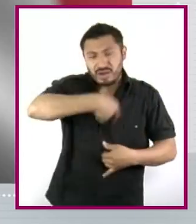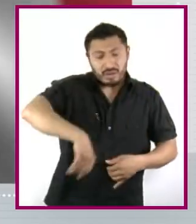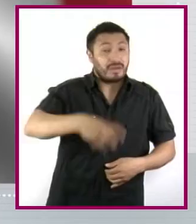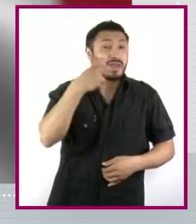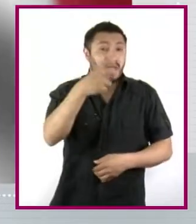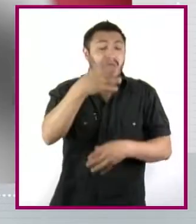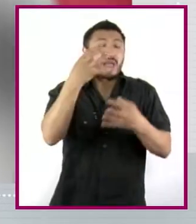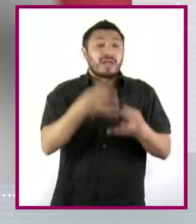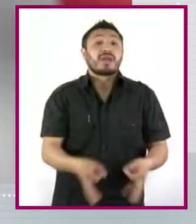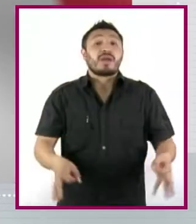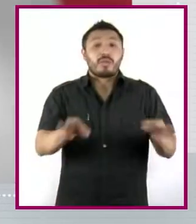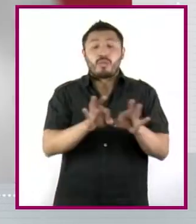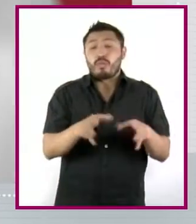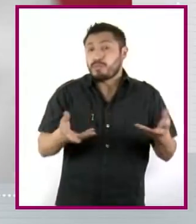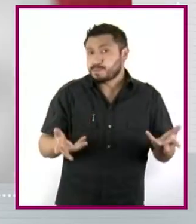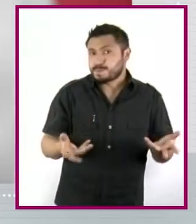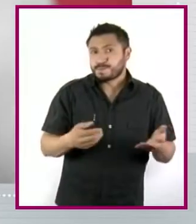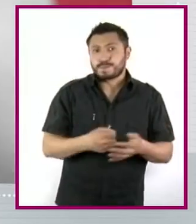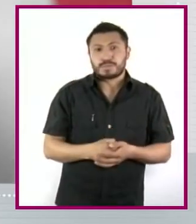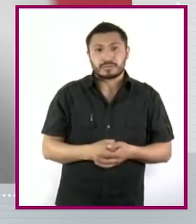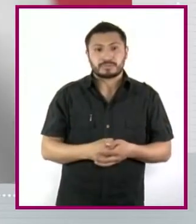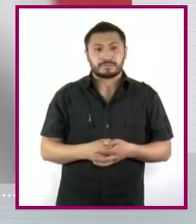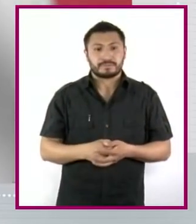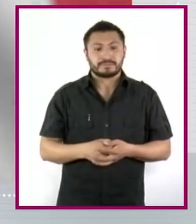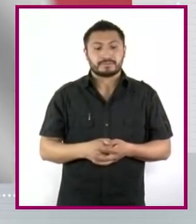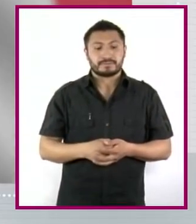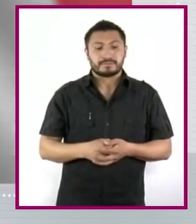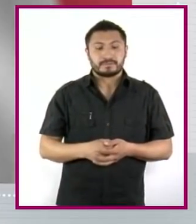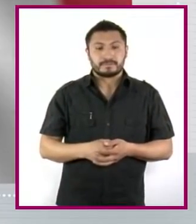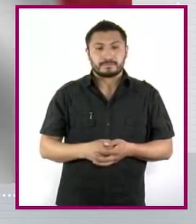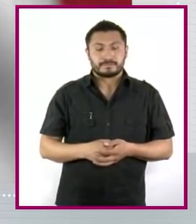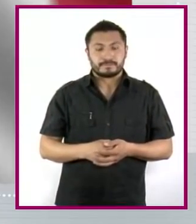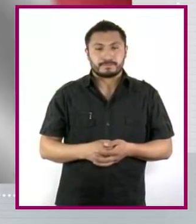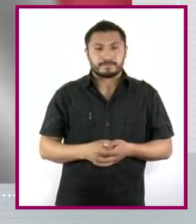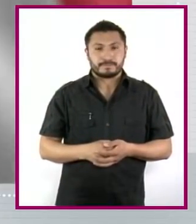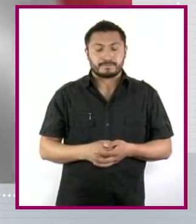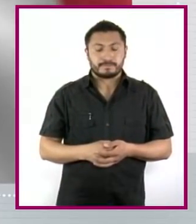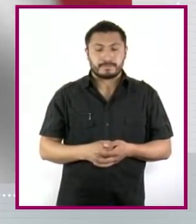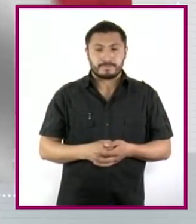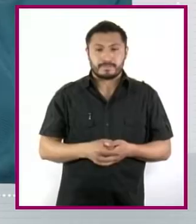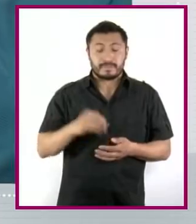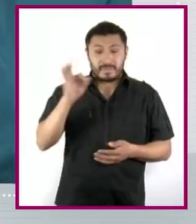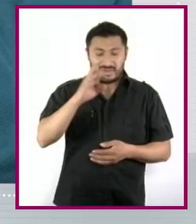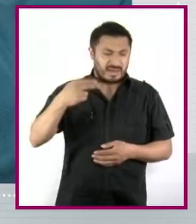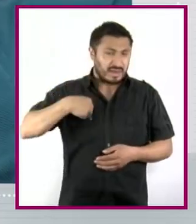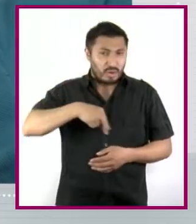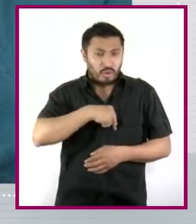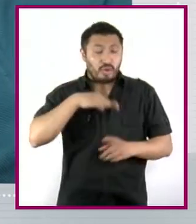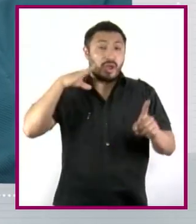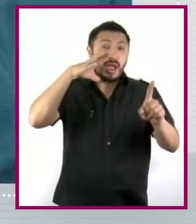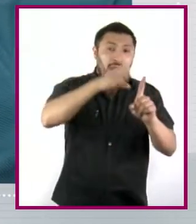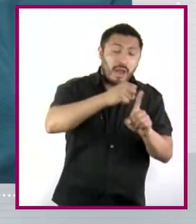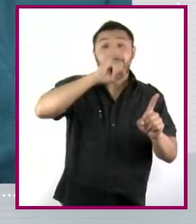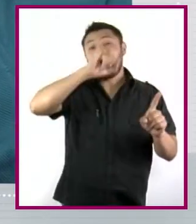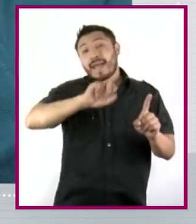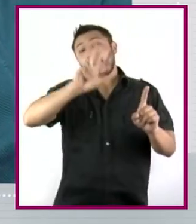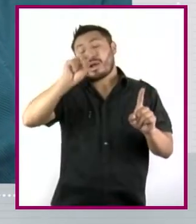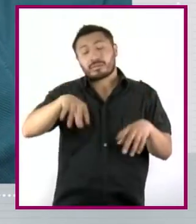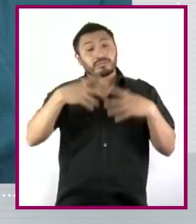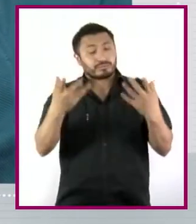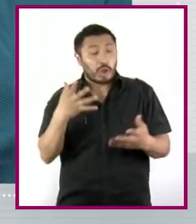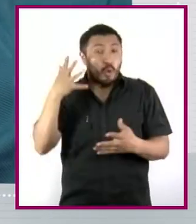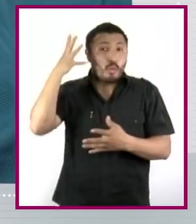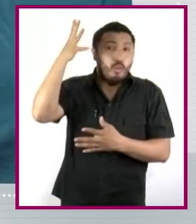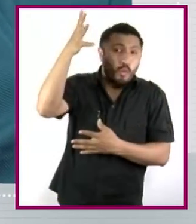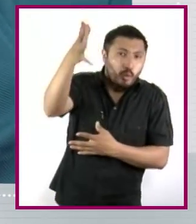llave de si podremos ser o no ser en un